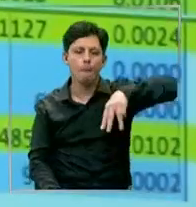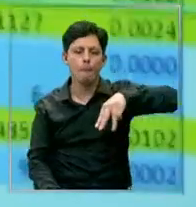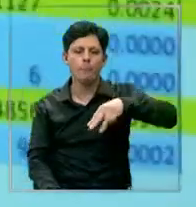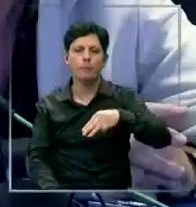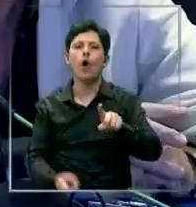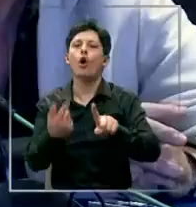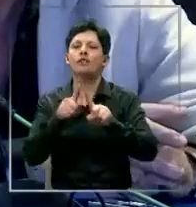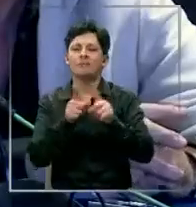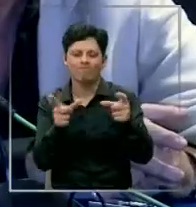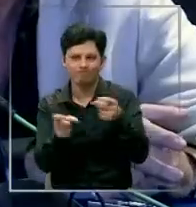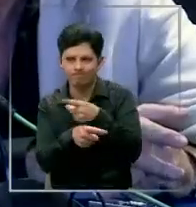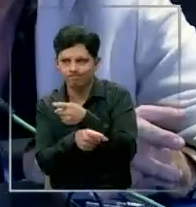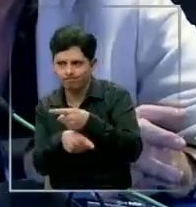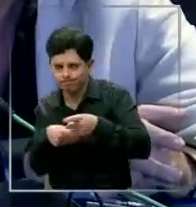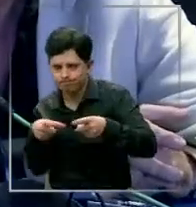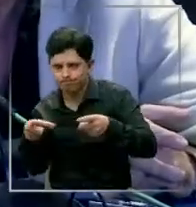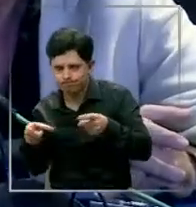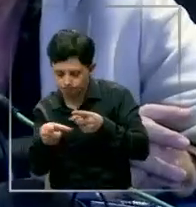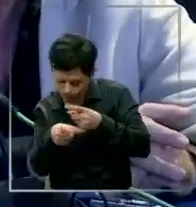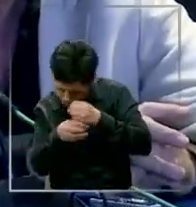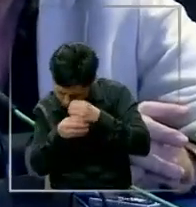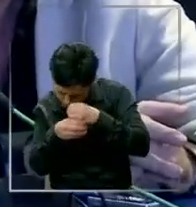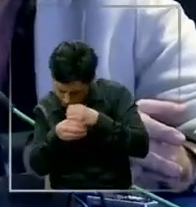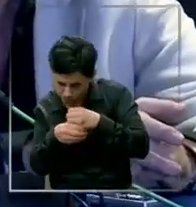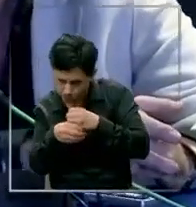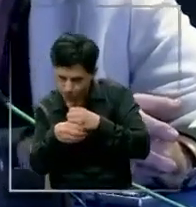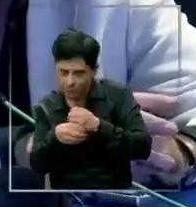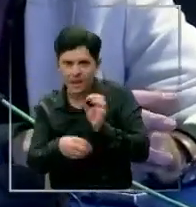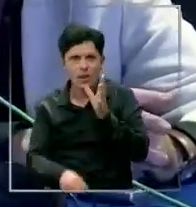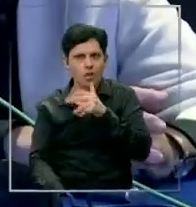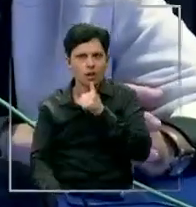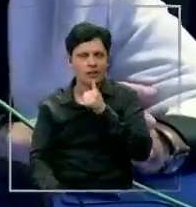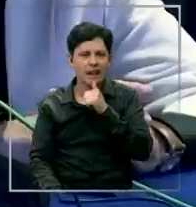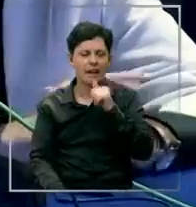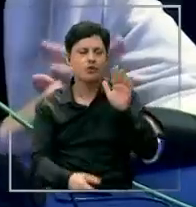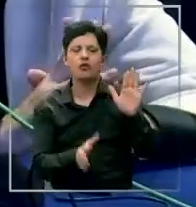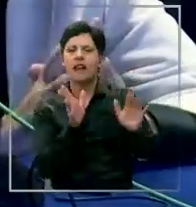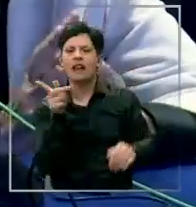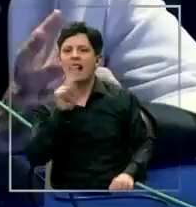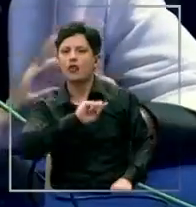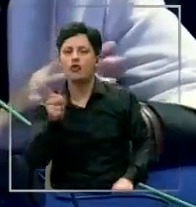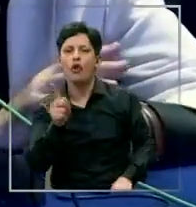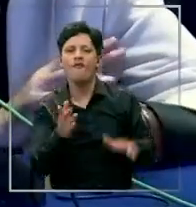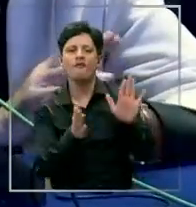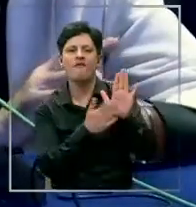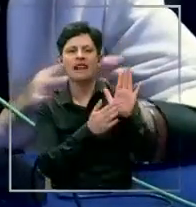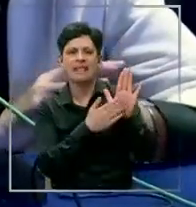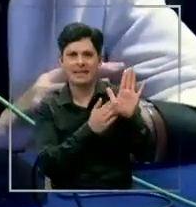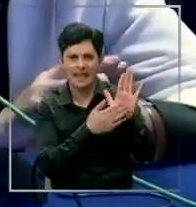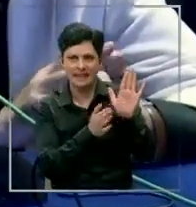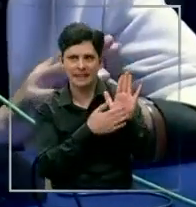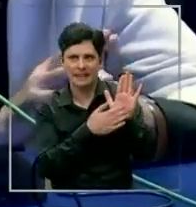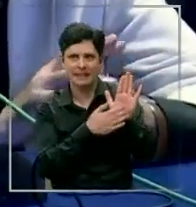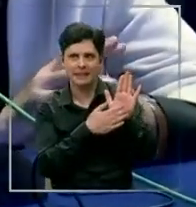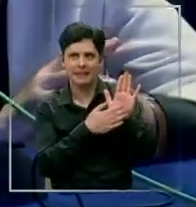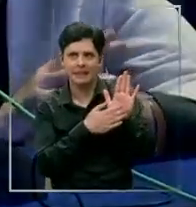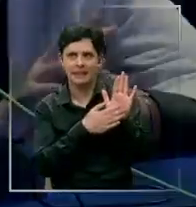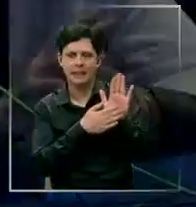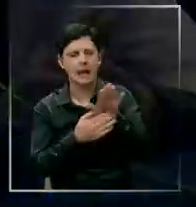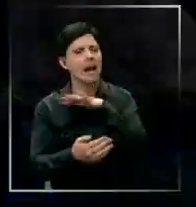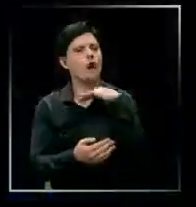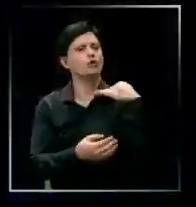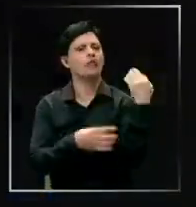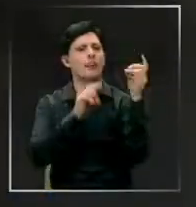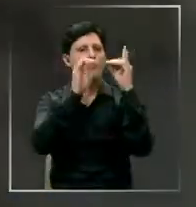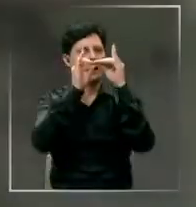la no validez del certificado de defunción en cuanto al establecimiento de la caquexia como causa de